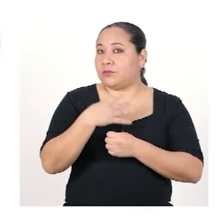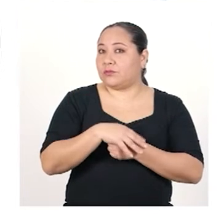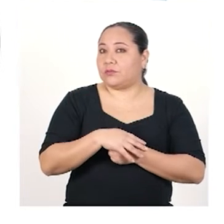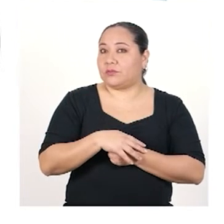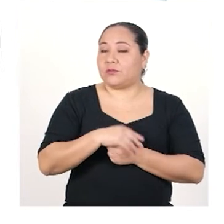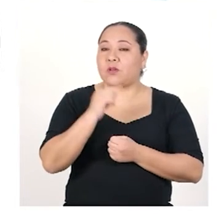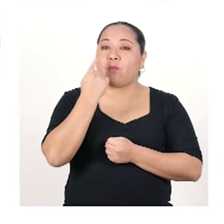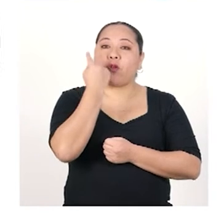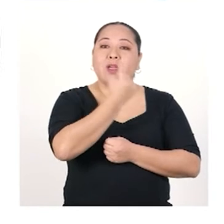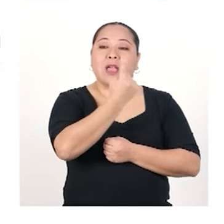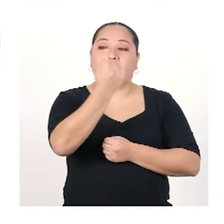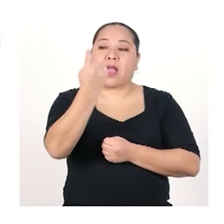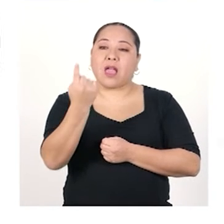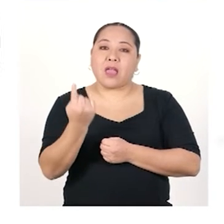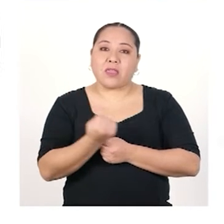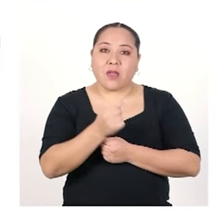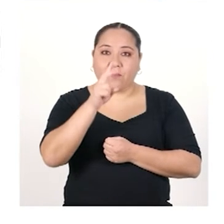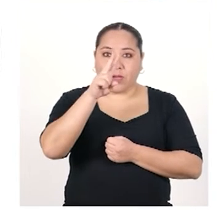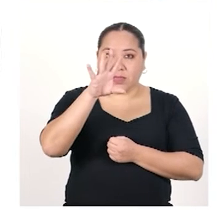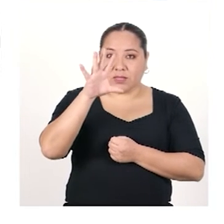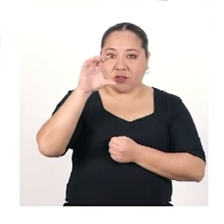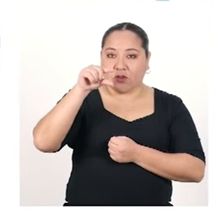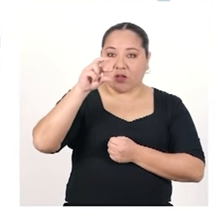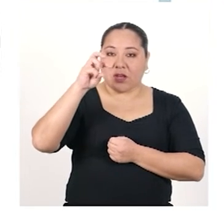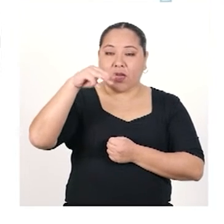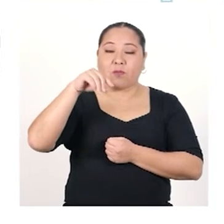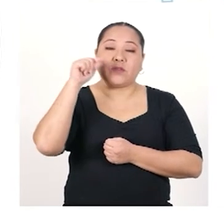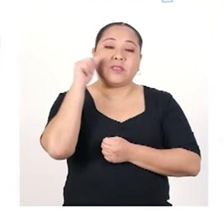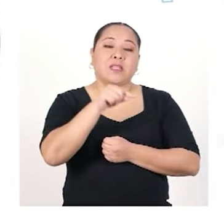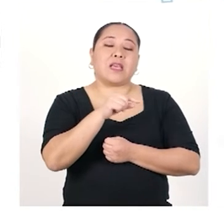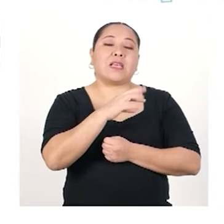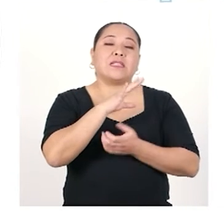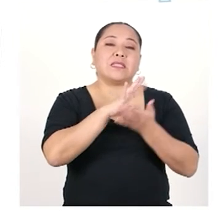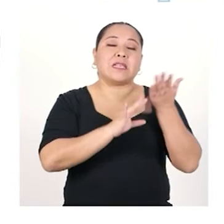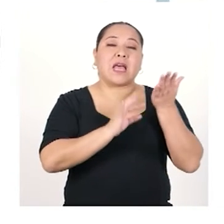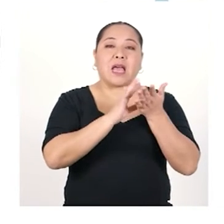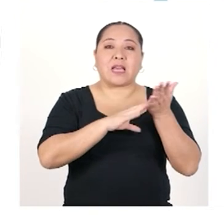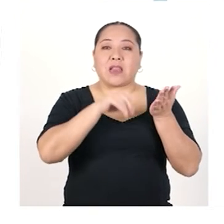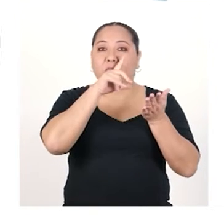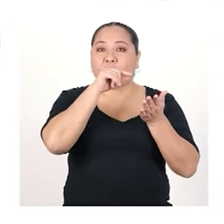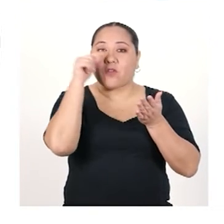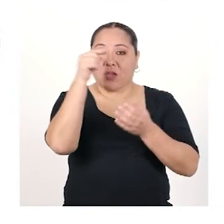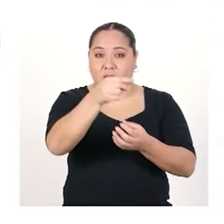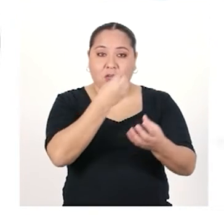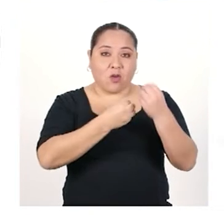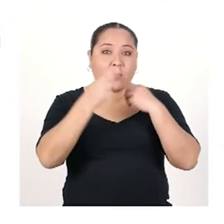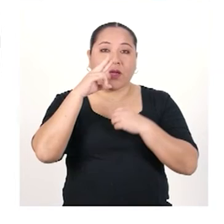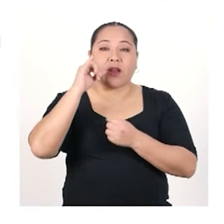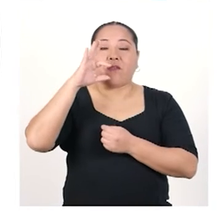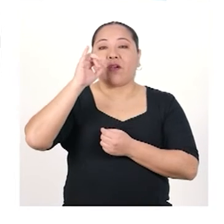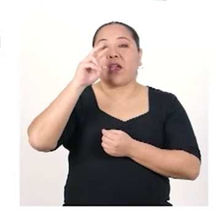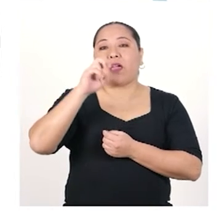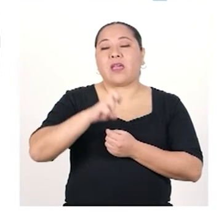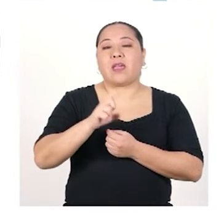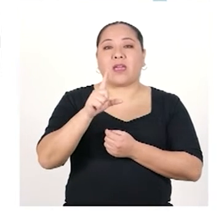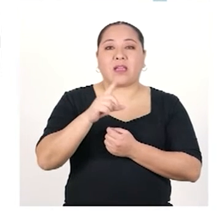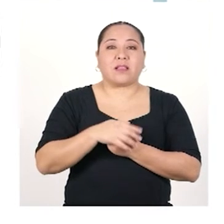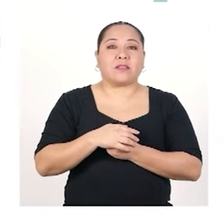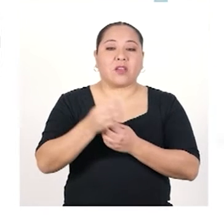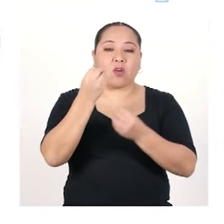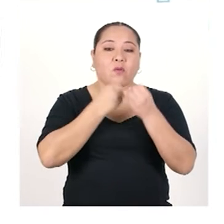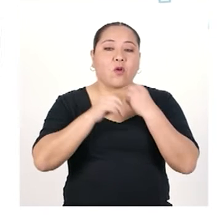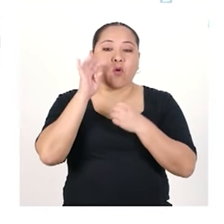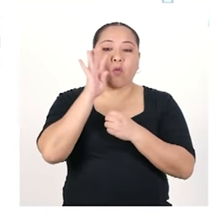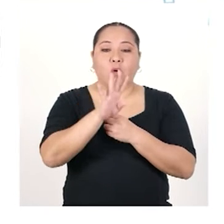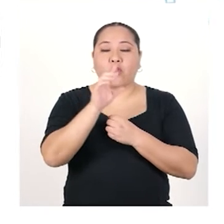nos indica que por cada 25 gramos de sangrecita de pollo que come Rafael, está